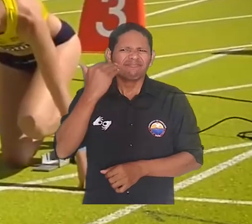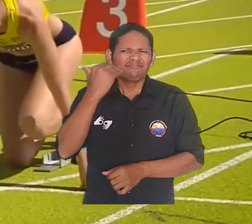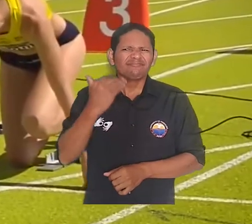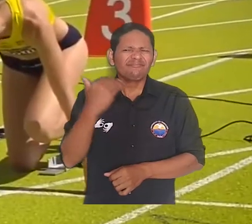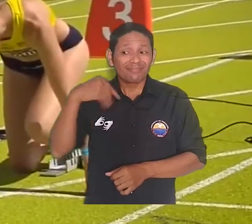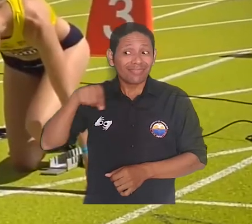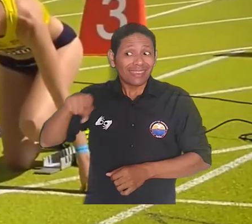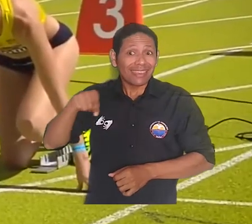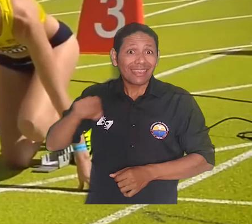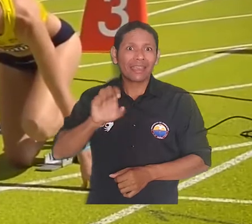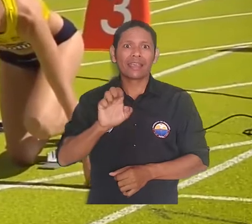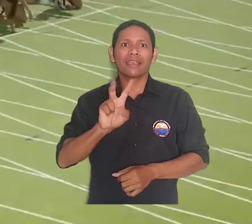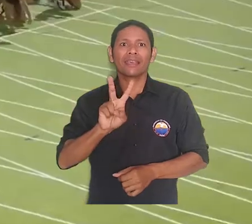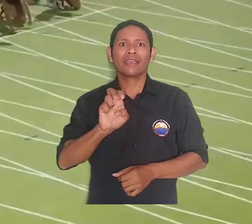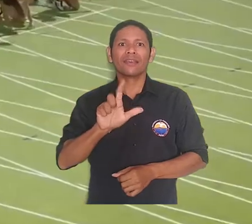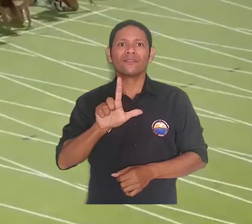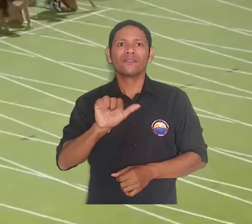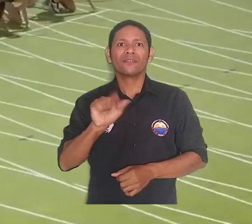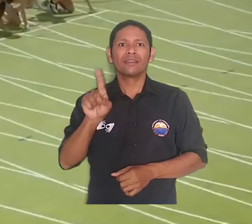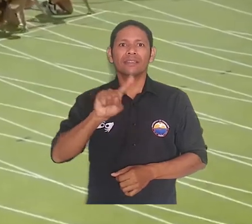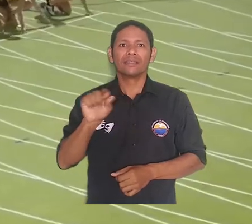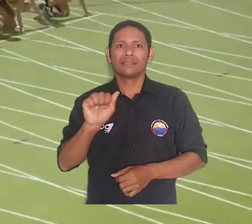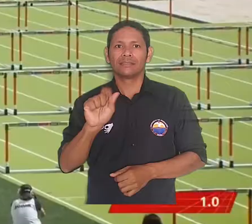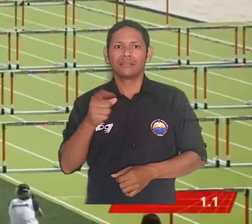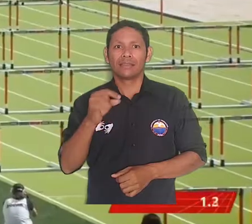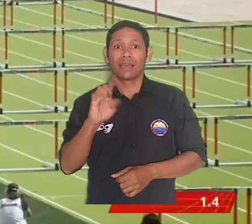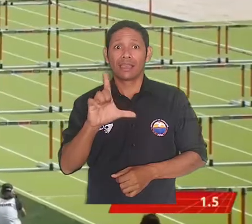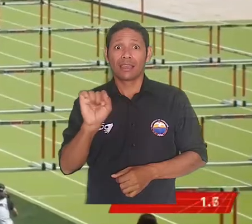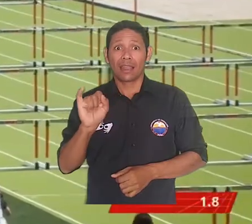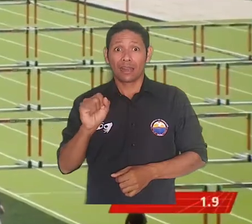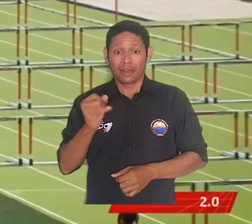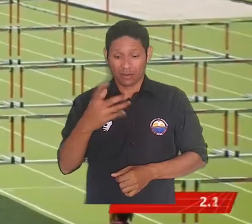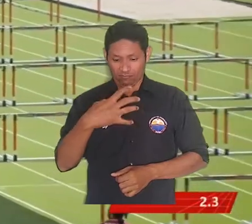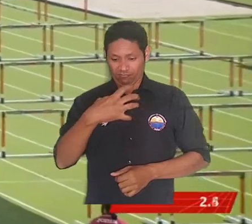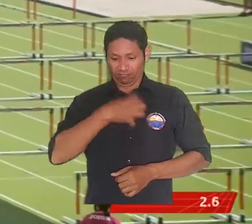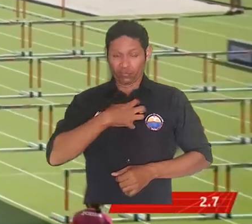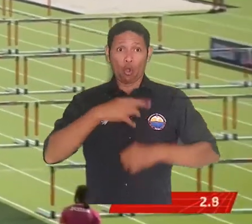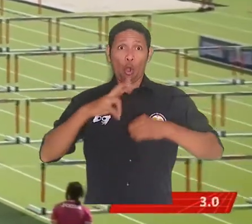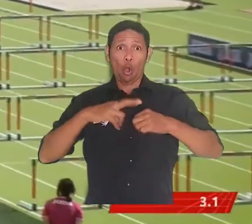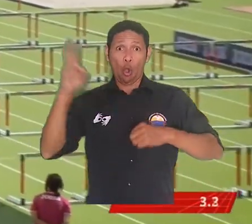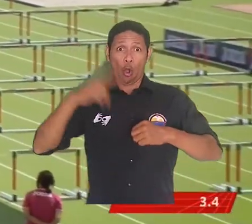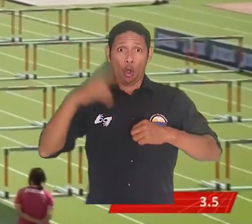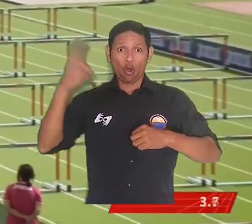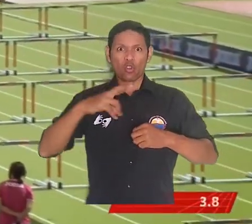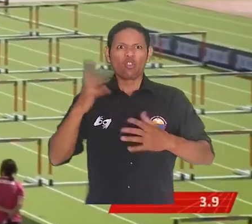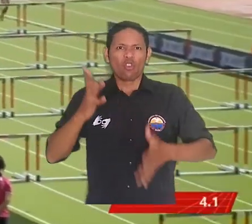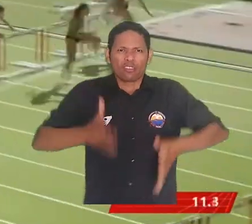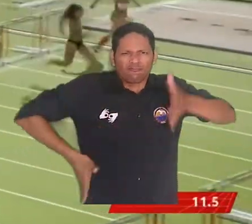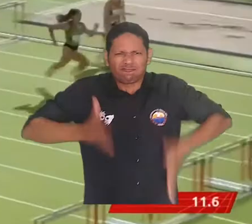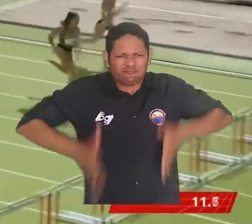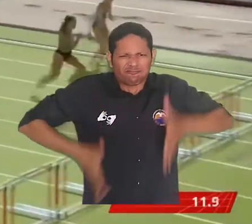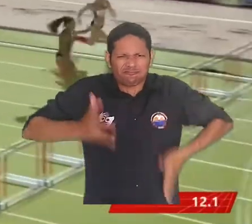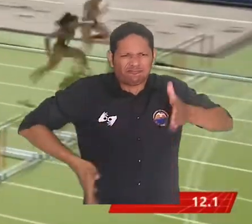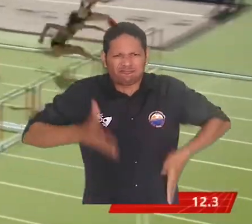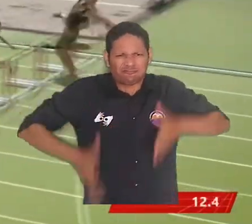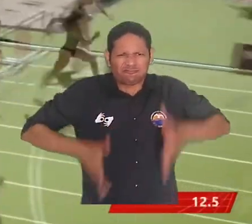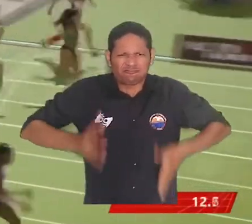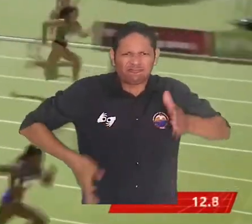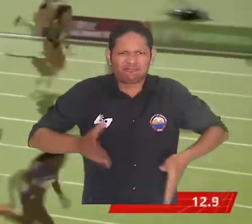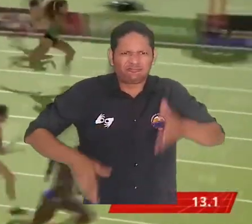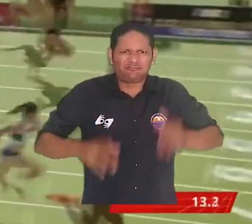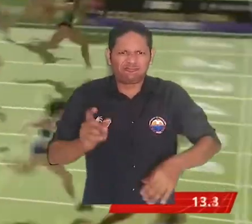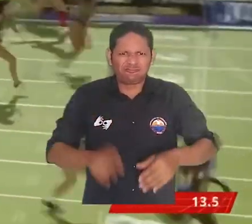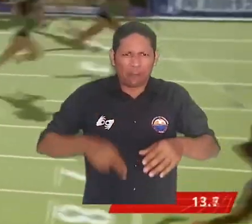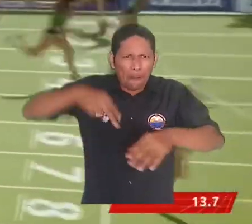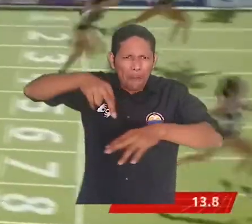programa profesional en deportes, Evelis Aguilar Torres, quien se bañó en oro en el Campeonato de España de Atletismo en la modalidad de